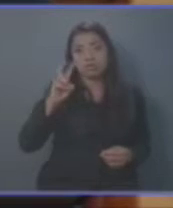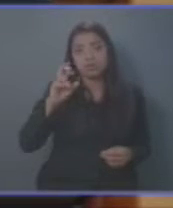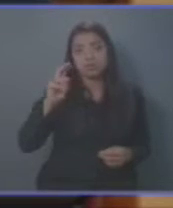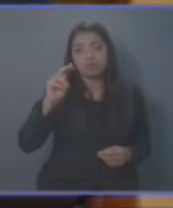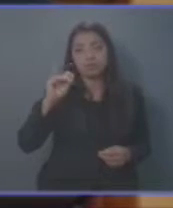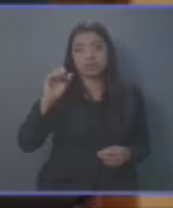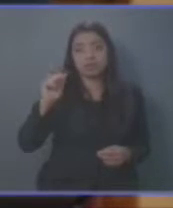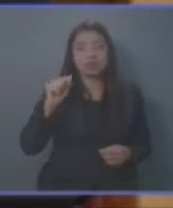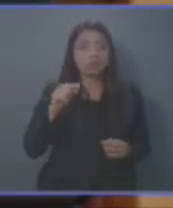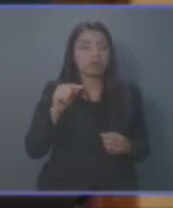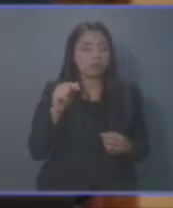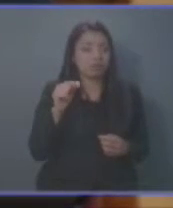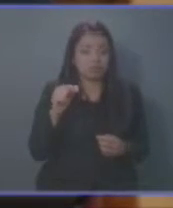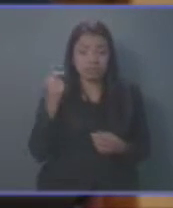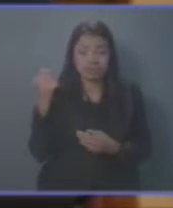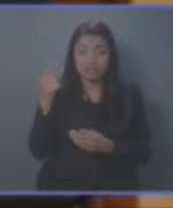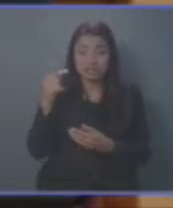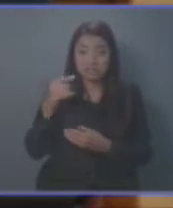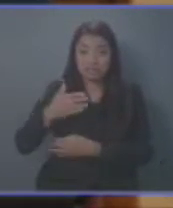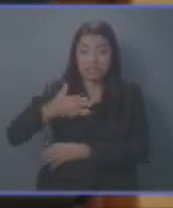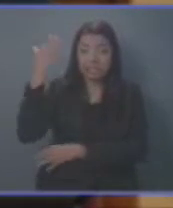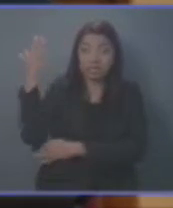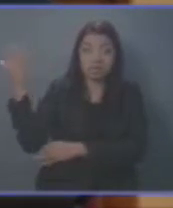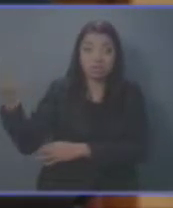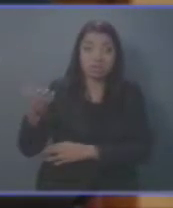valor de